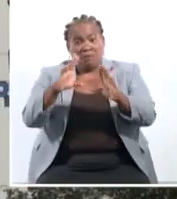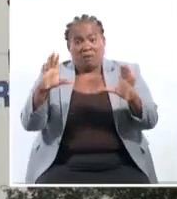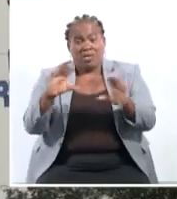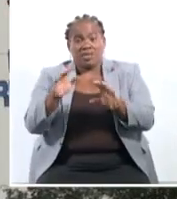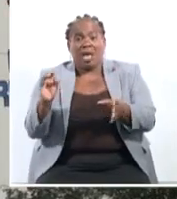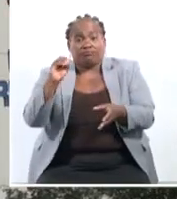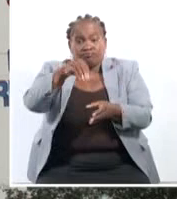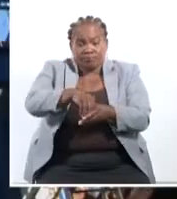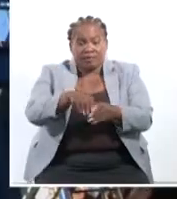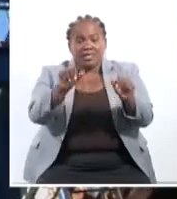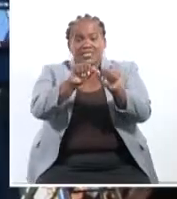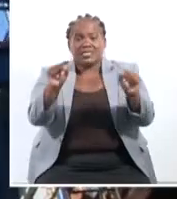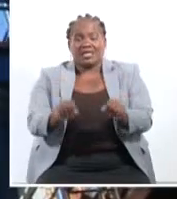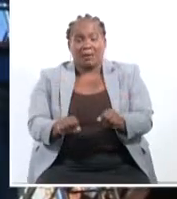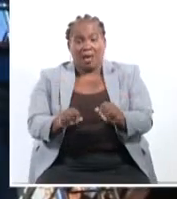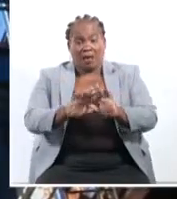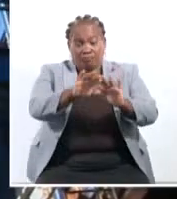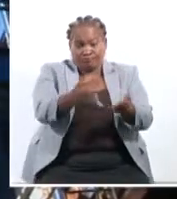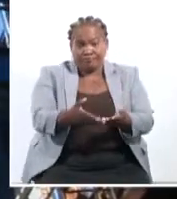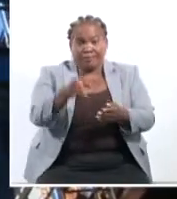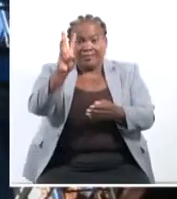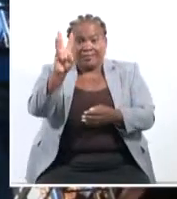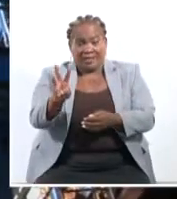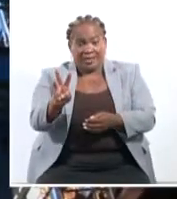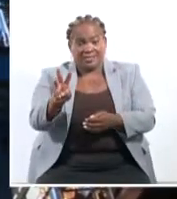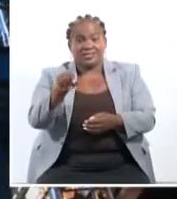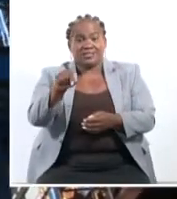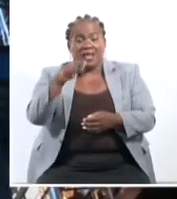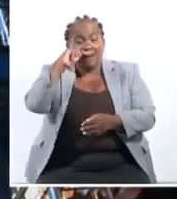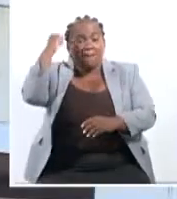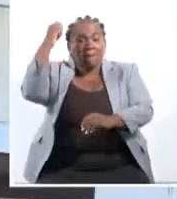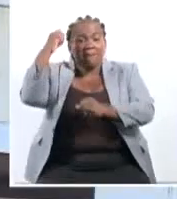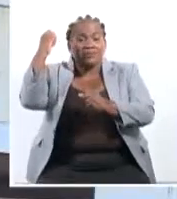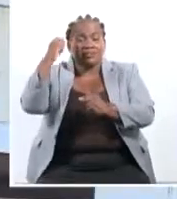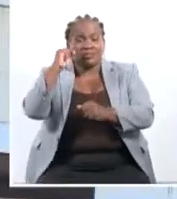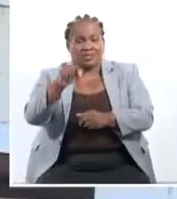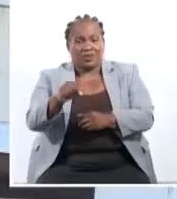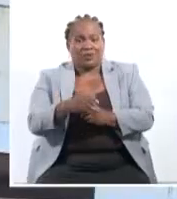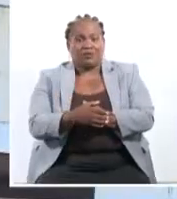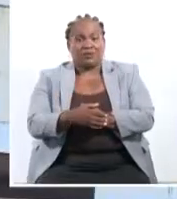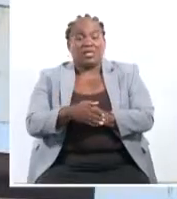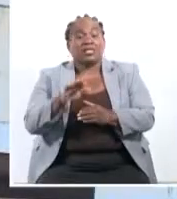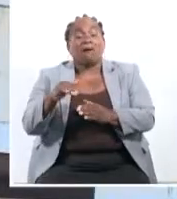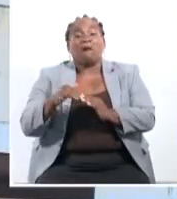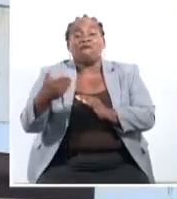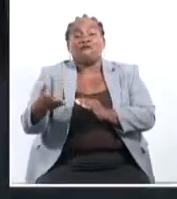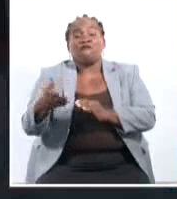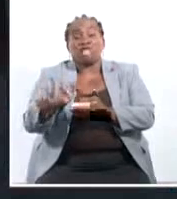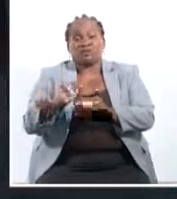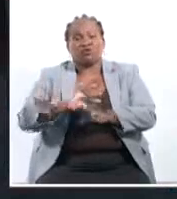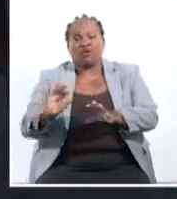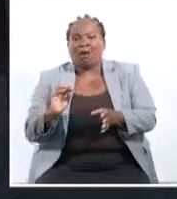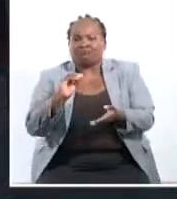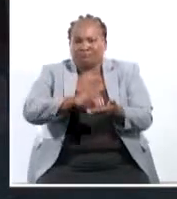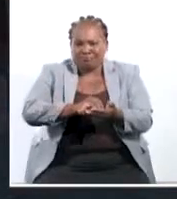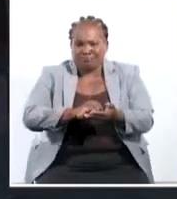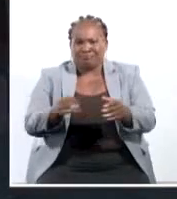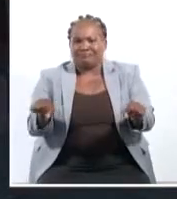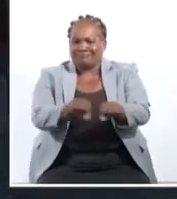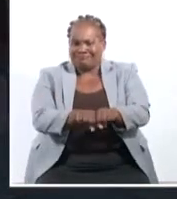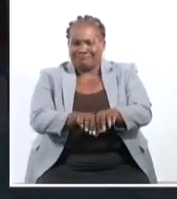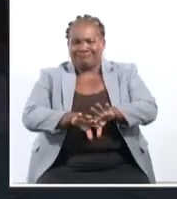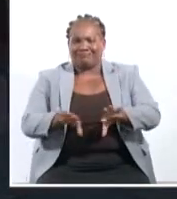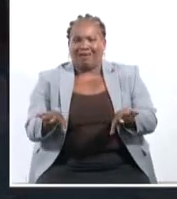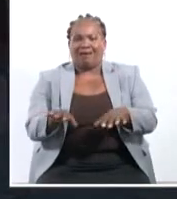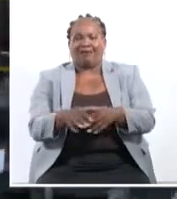sistema la unidad número 3 de la termoeléctrica Antonio Macedo de RNT, que es una unidad que teníamos fuera de servicio por avería, se pudo resolver la avería y ya